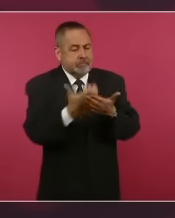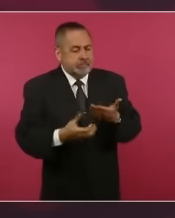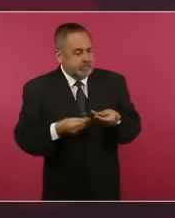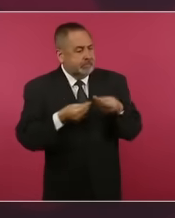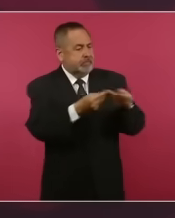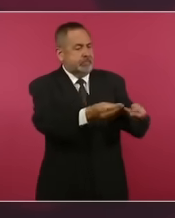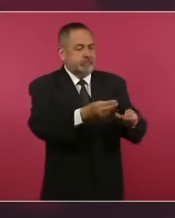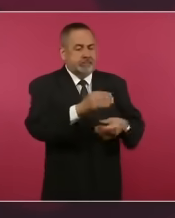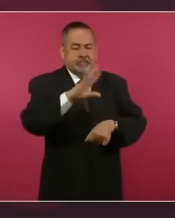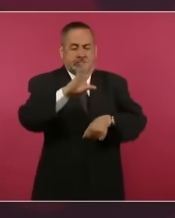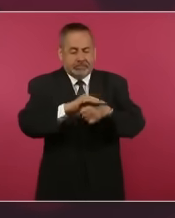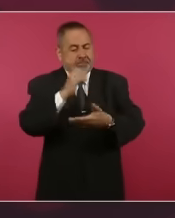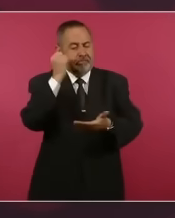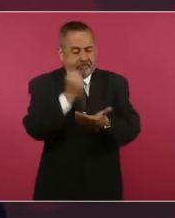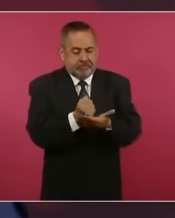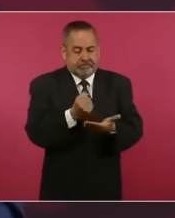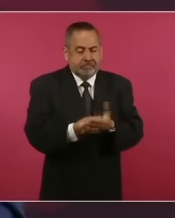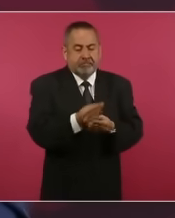los bancos